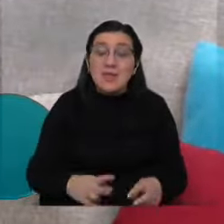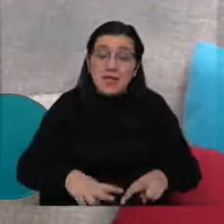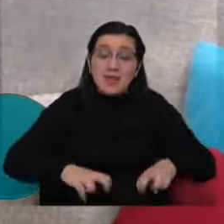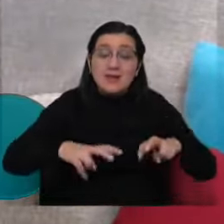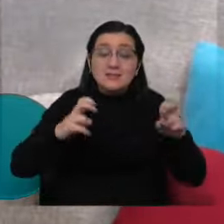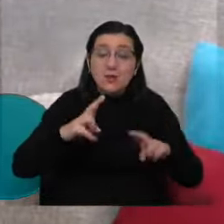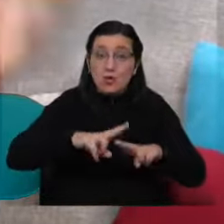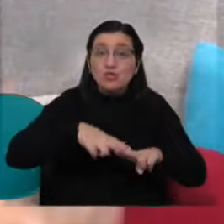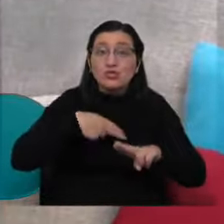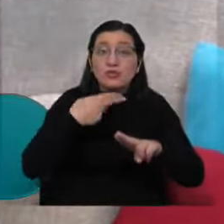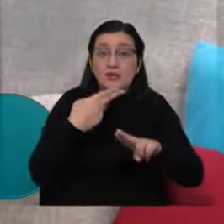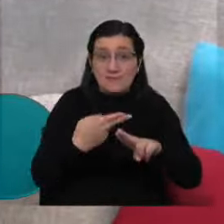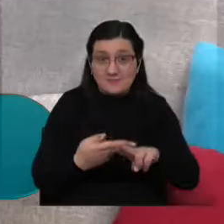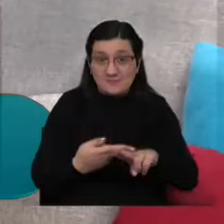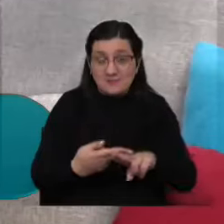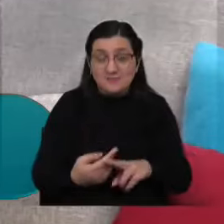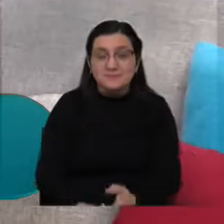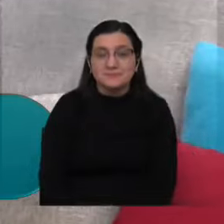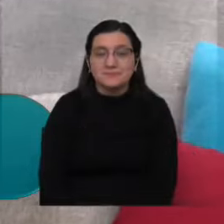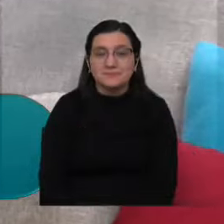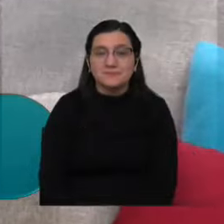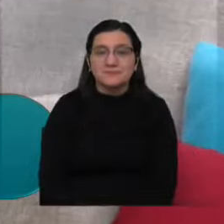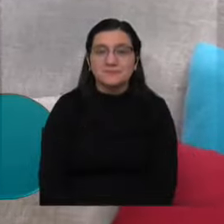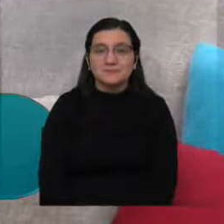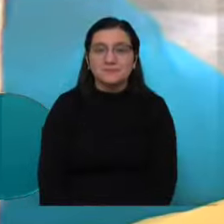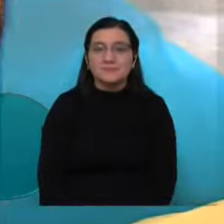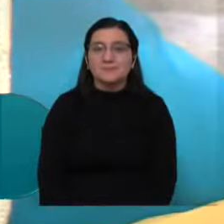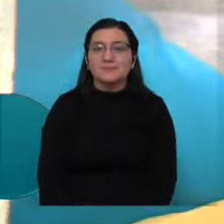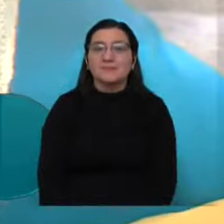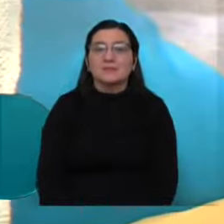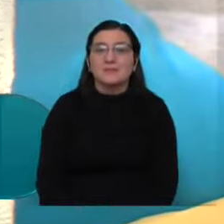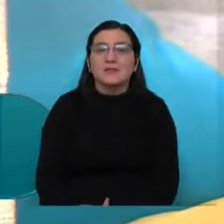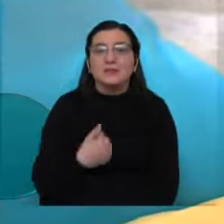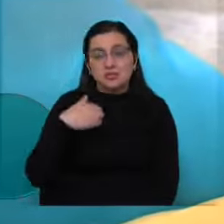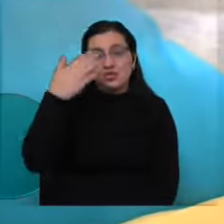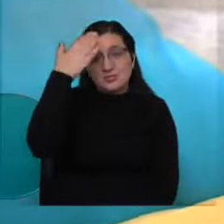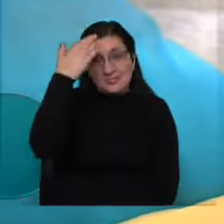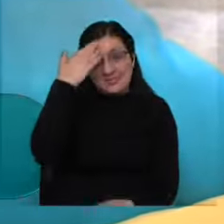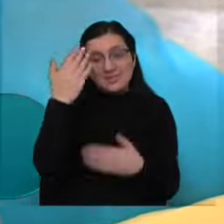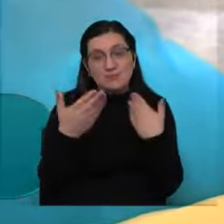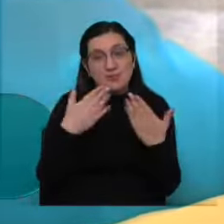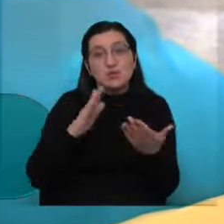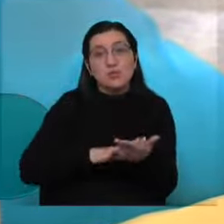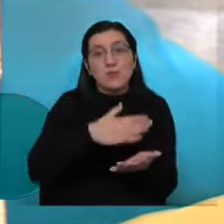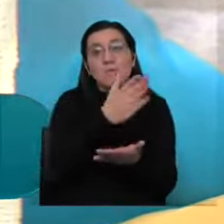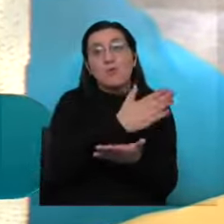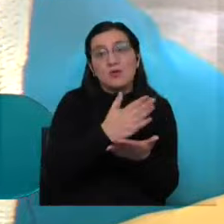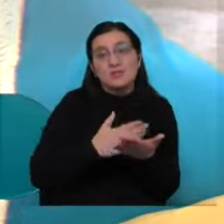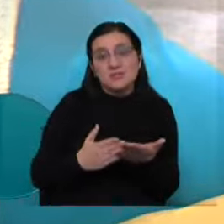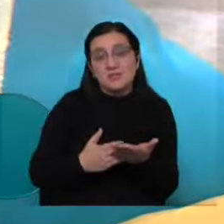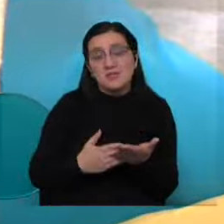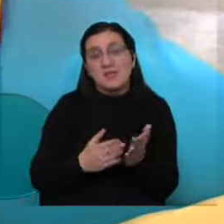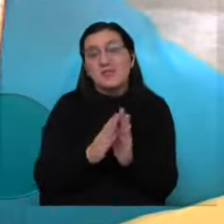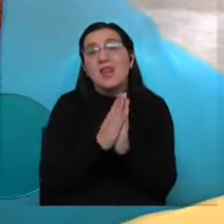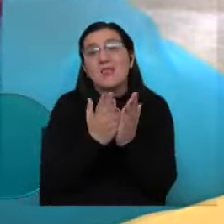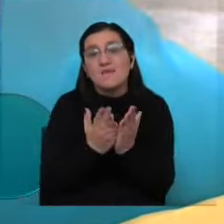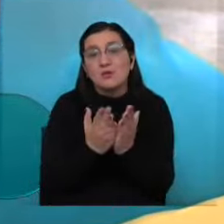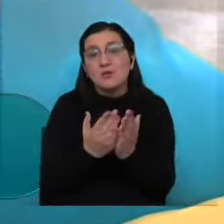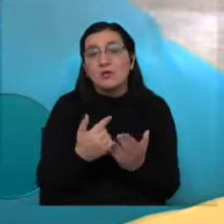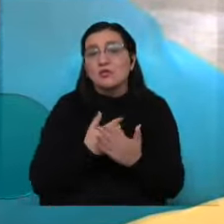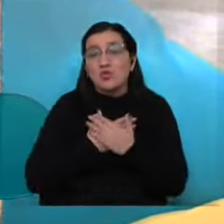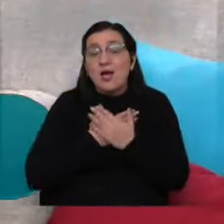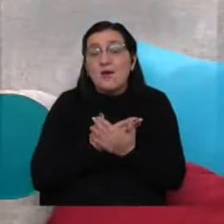años sino mucho más atrás qué divino y me encanta Yo sé que estamos hablando de de poesía de las lenguas de diamate Y tal Pero yo amo